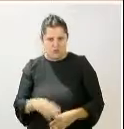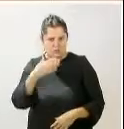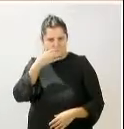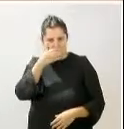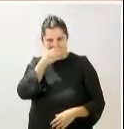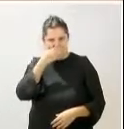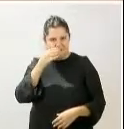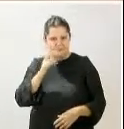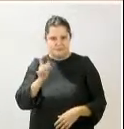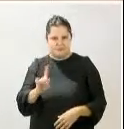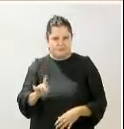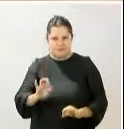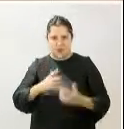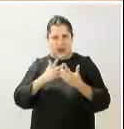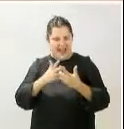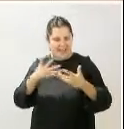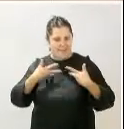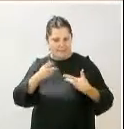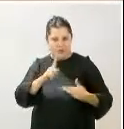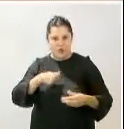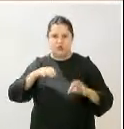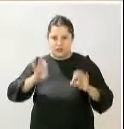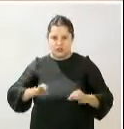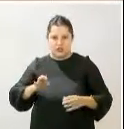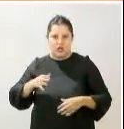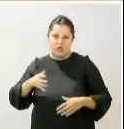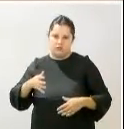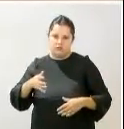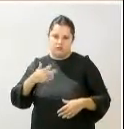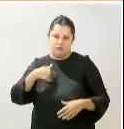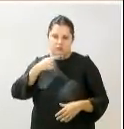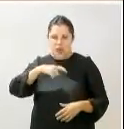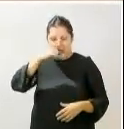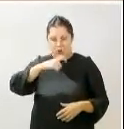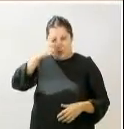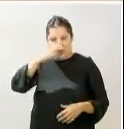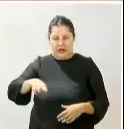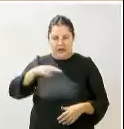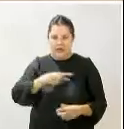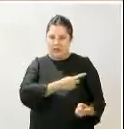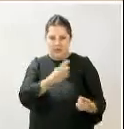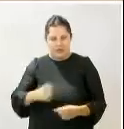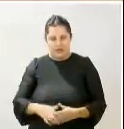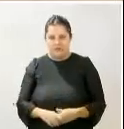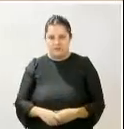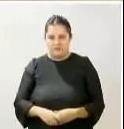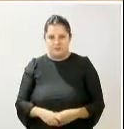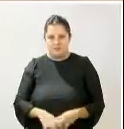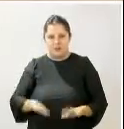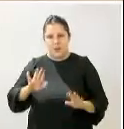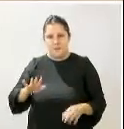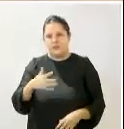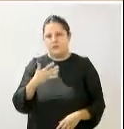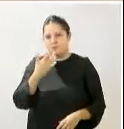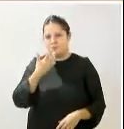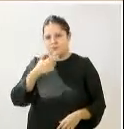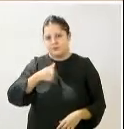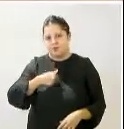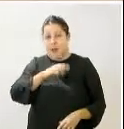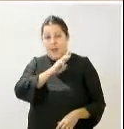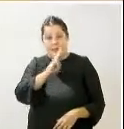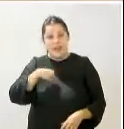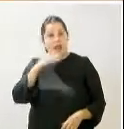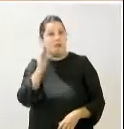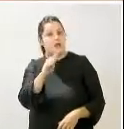recibo y, desde luego, ayuda muy poco a la recuperación de la memoria. Pero es que le preguntaba ahora al Grupo Popular qué van a